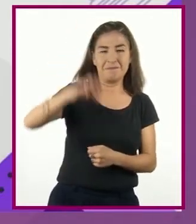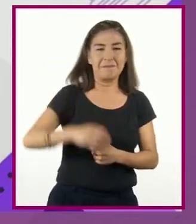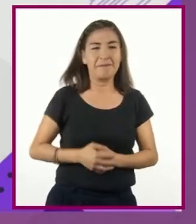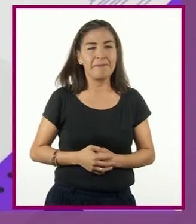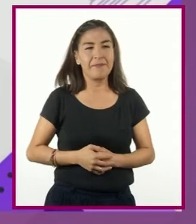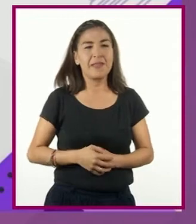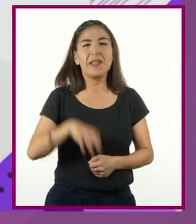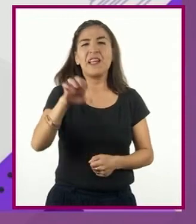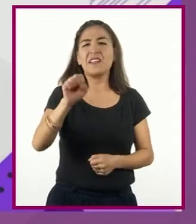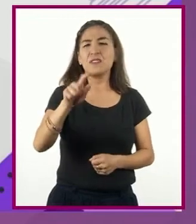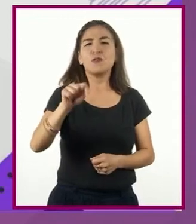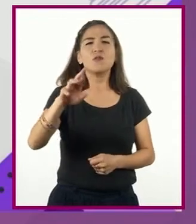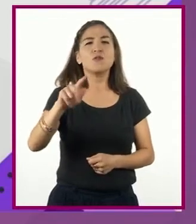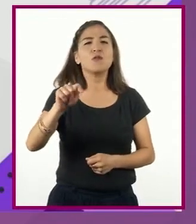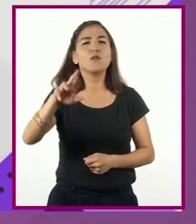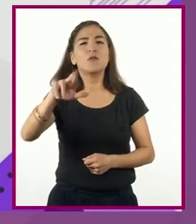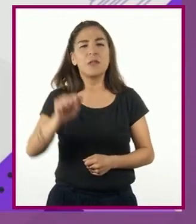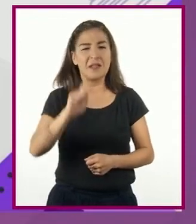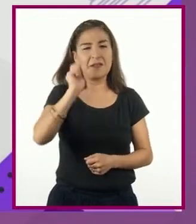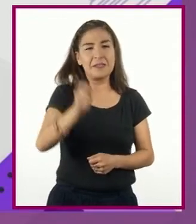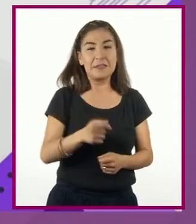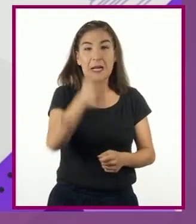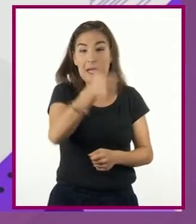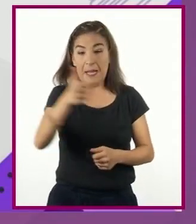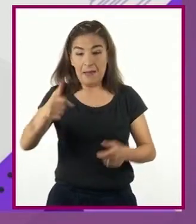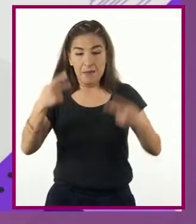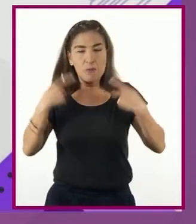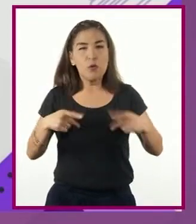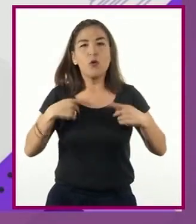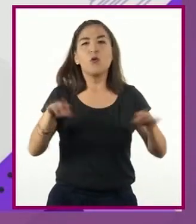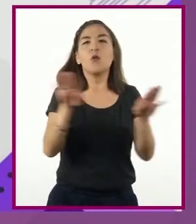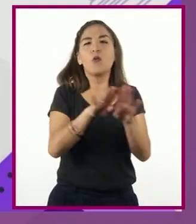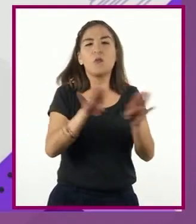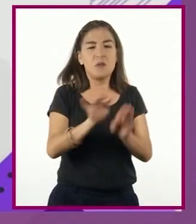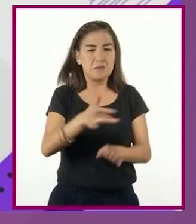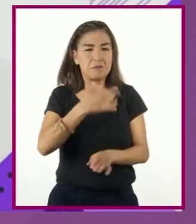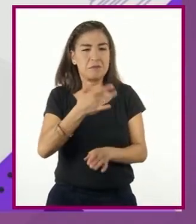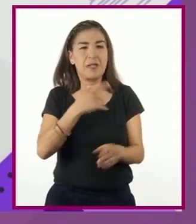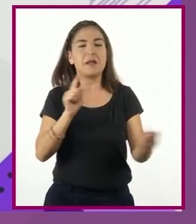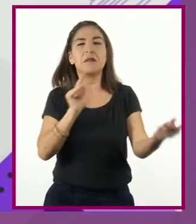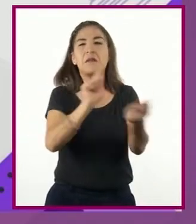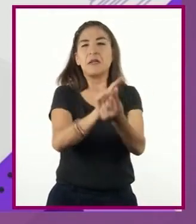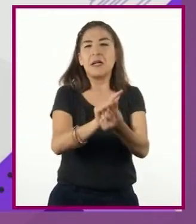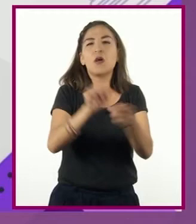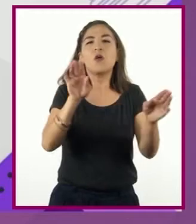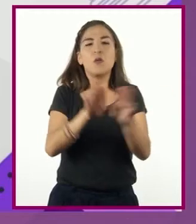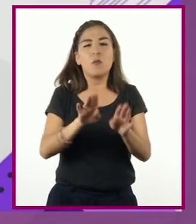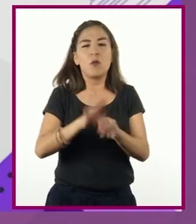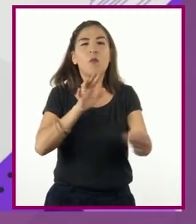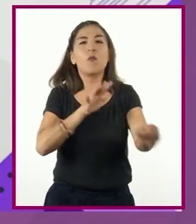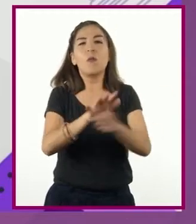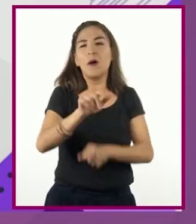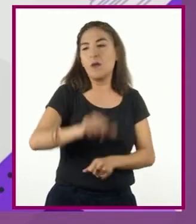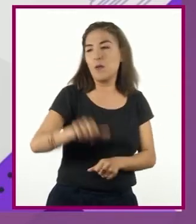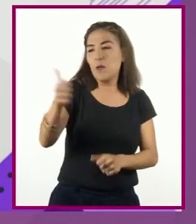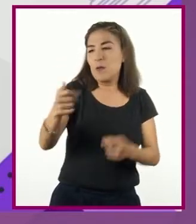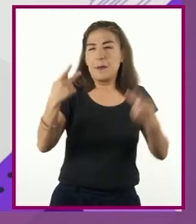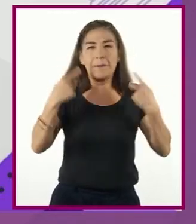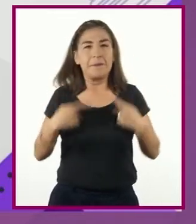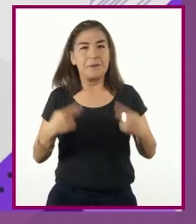estructura. Cada persona ocupa una posición que se relaciona con las posiciones de las y los